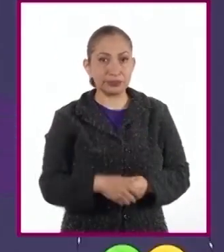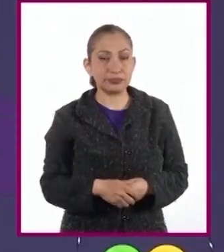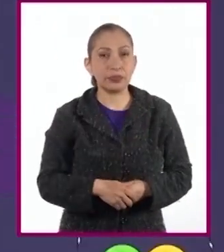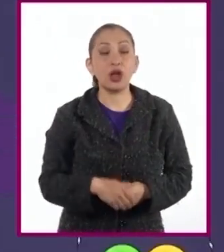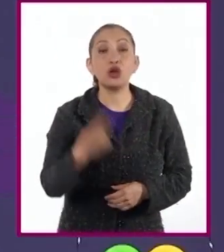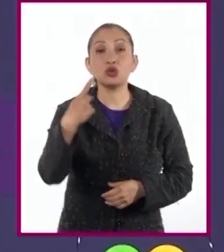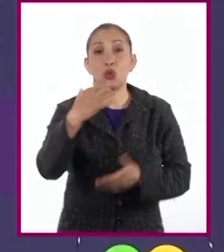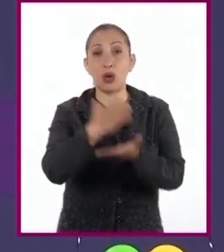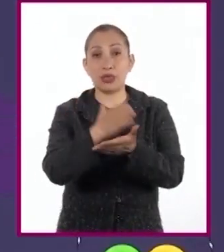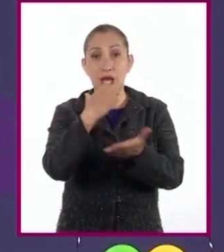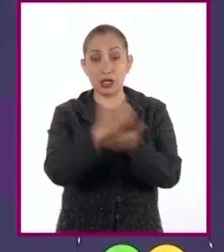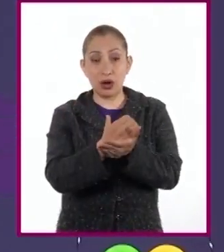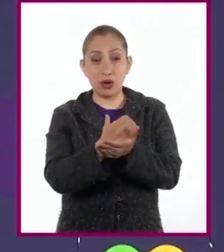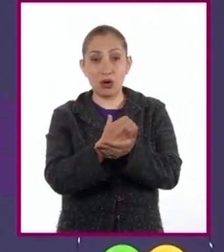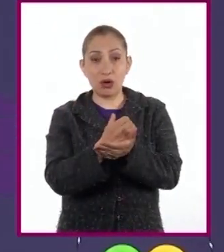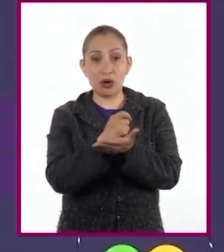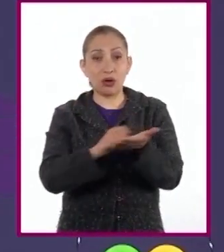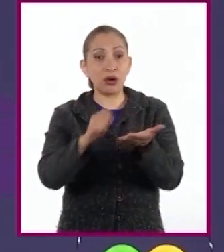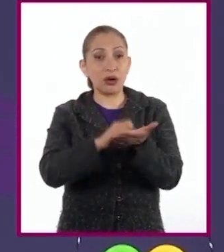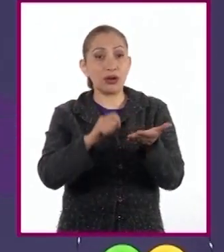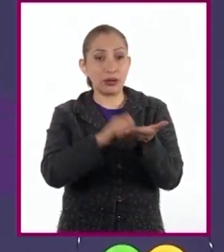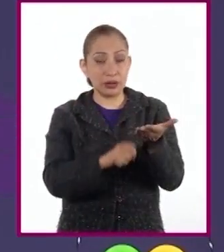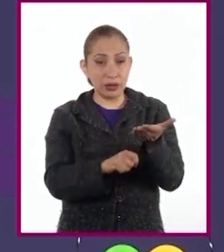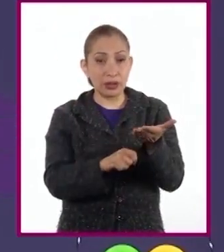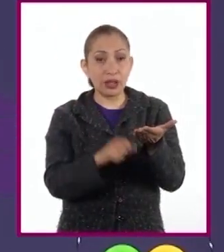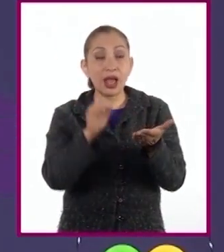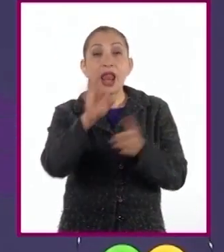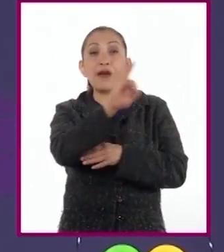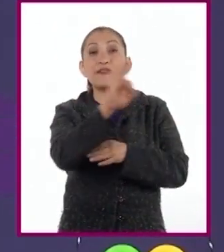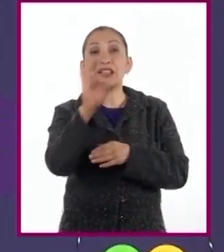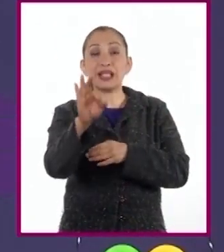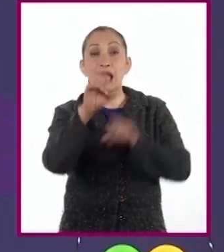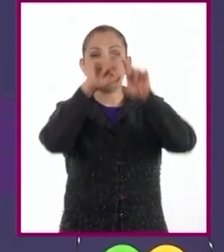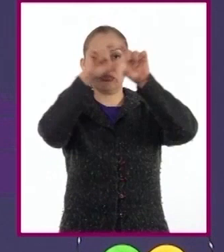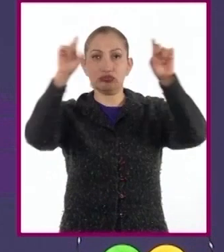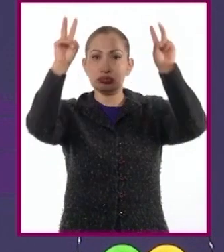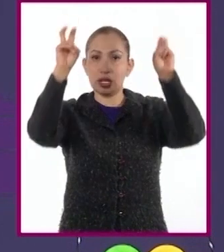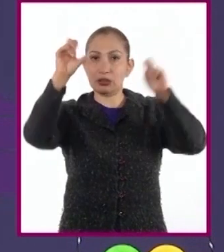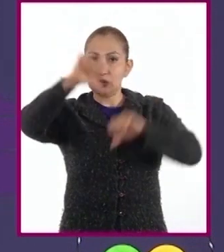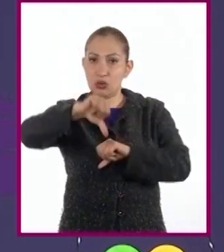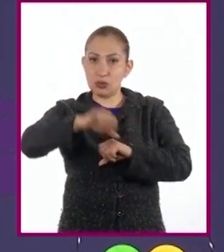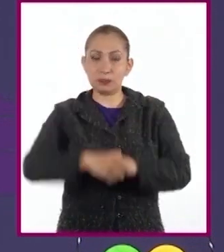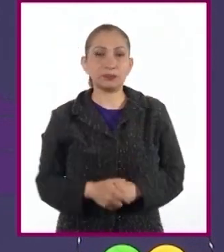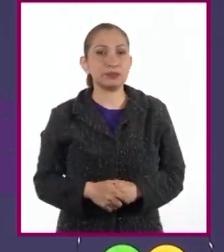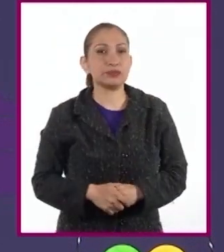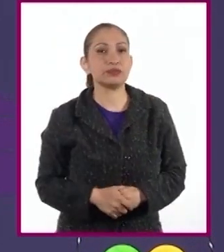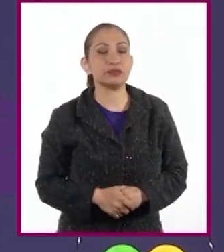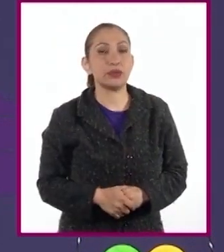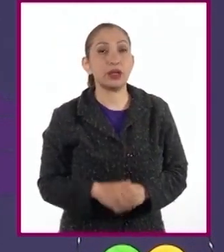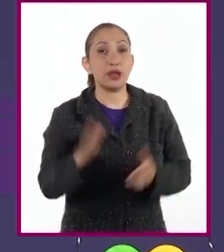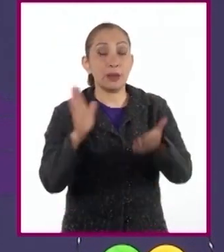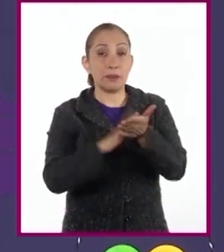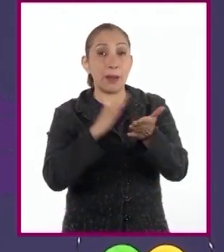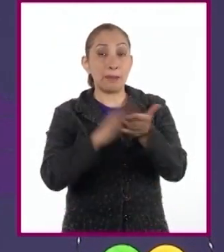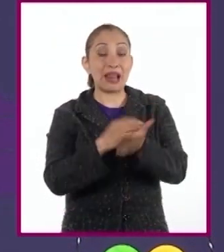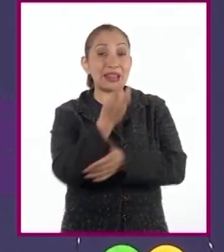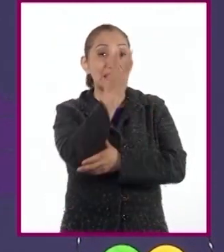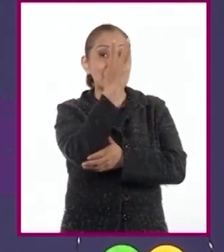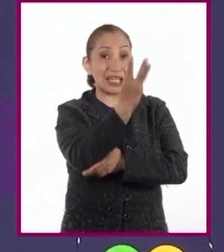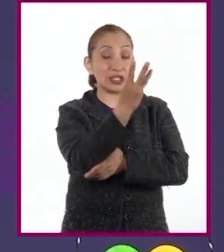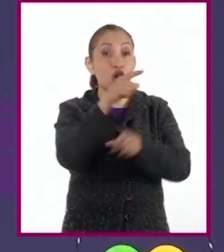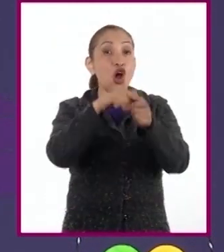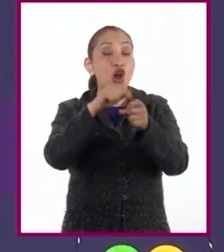Su cuaderno de notas de la asignatura con la fecha y el título de nuestra sesión. Hojas de 3 colores